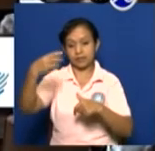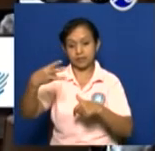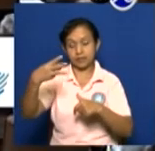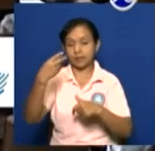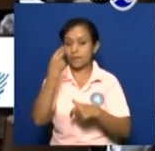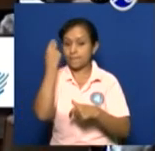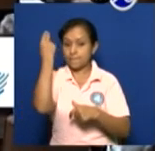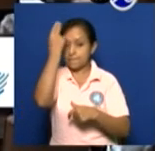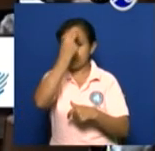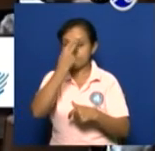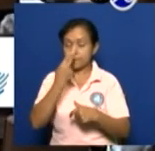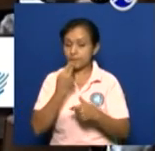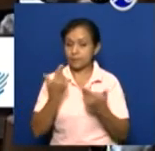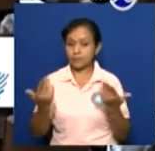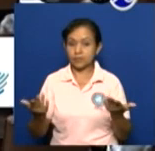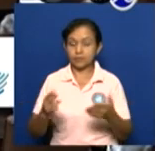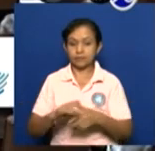pregunta.